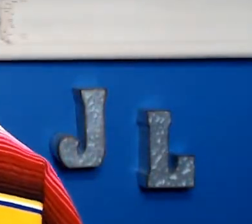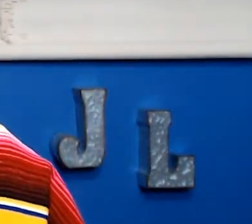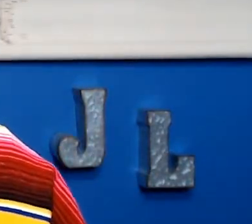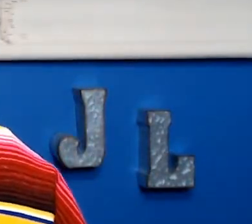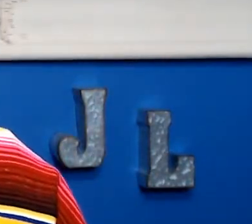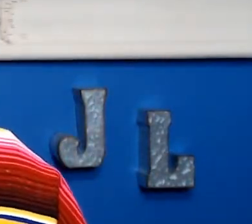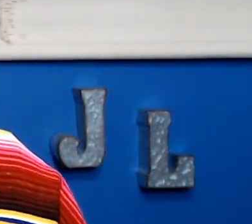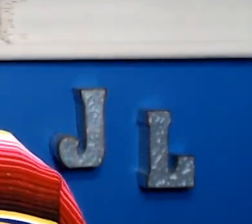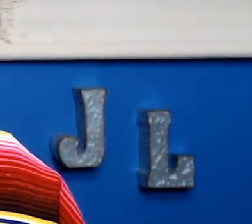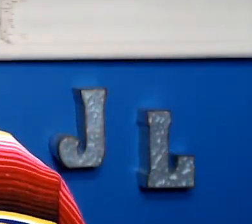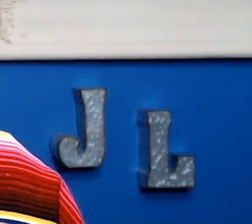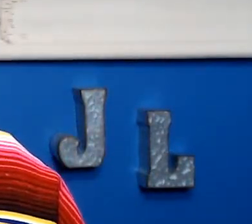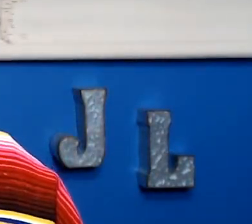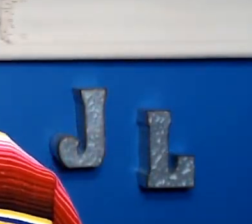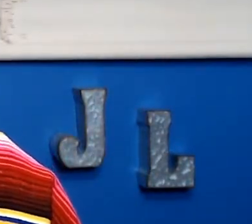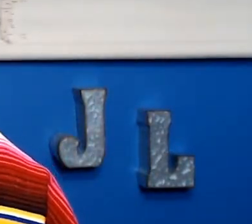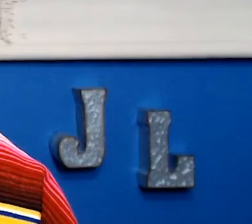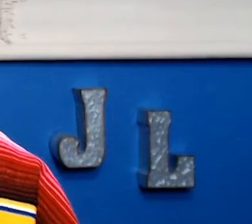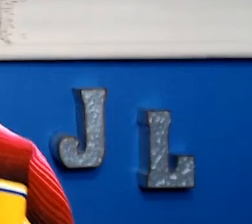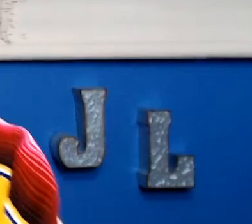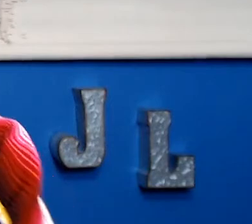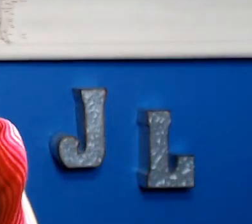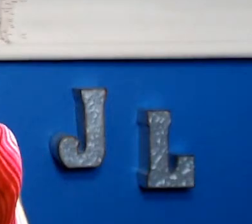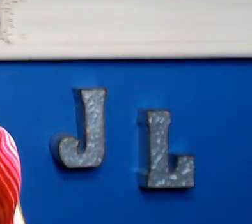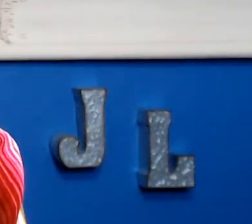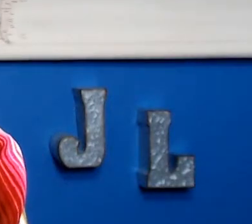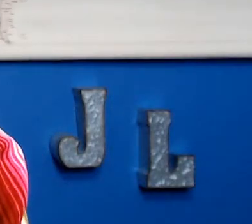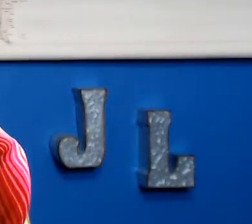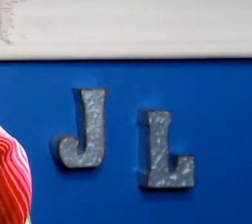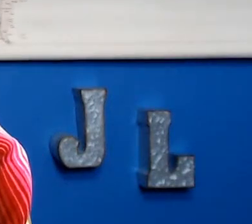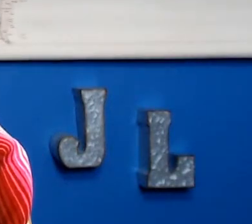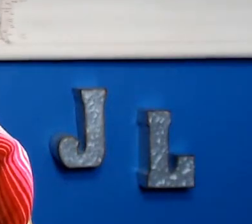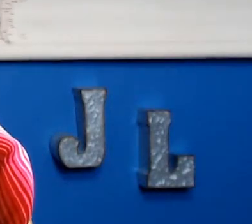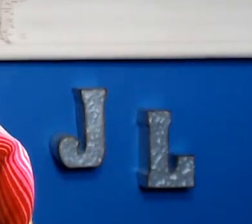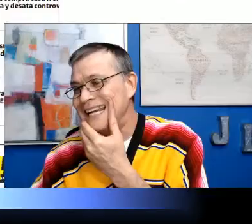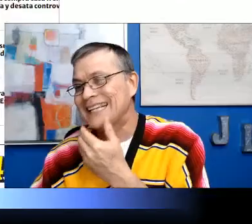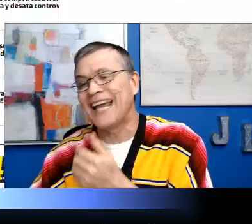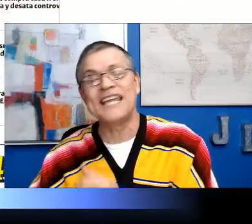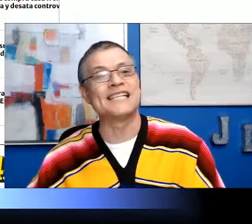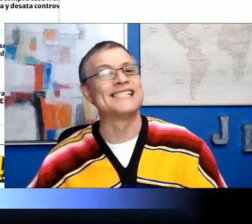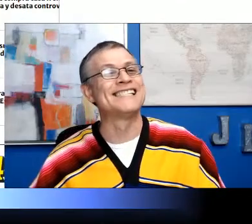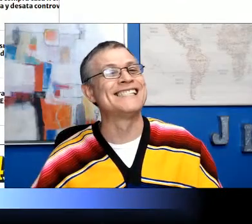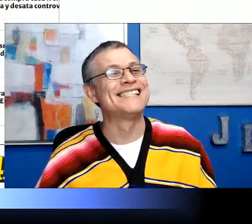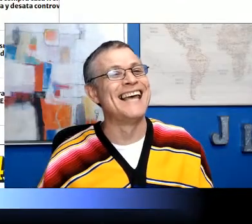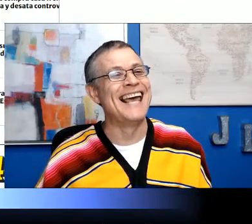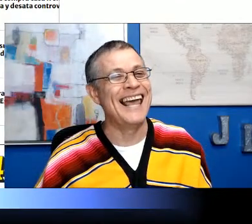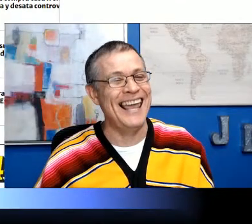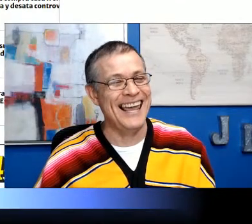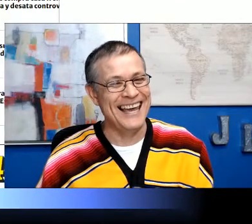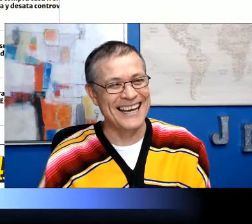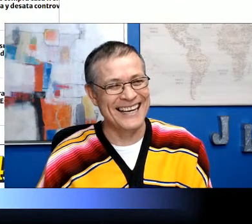Bueno, la que también tuvo una buena tarea fue la corrupta Lili Téllez.